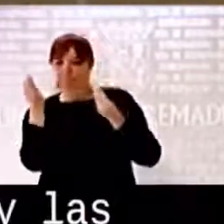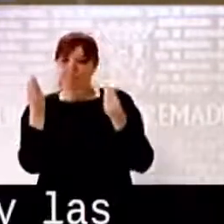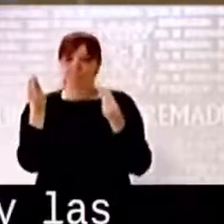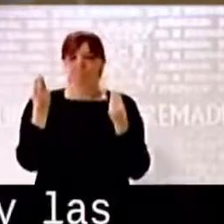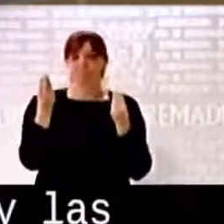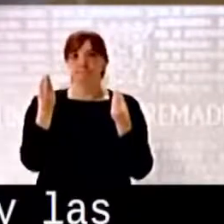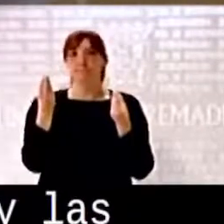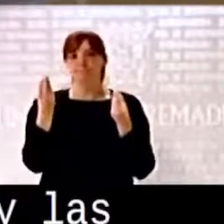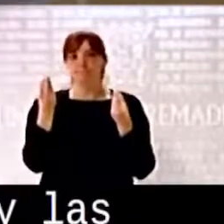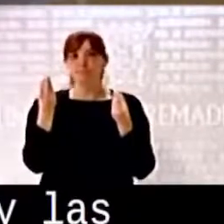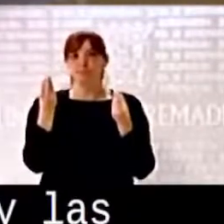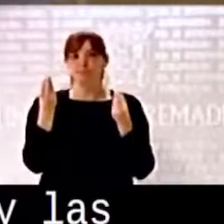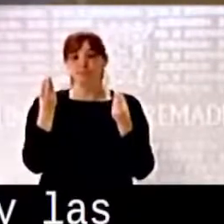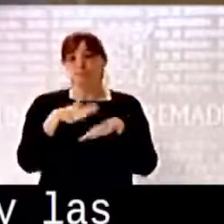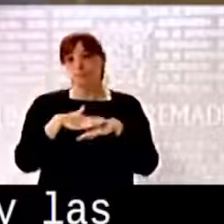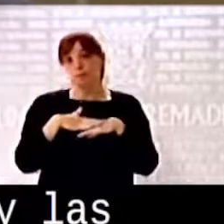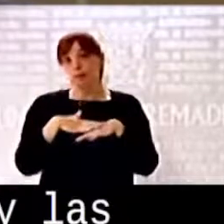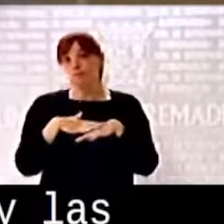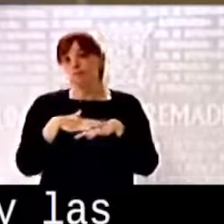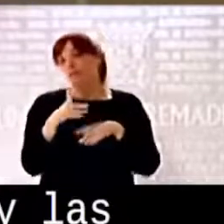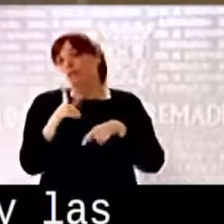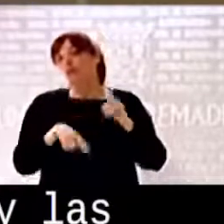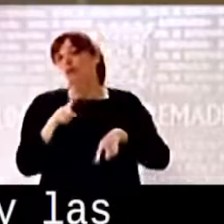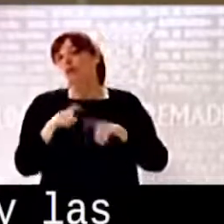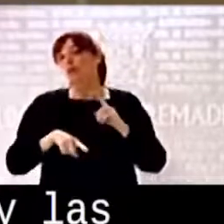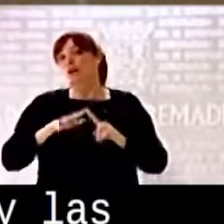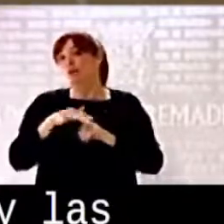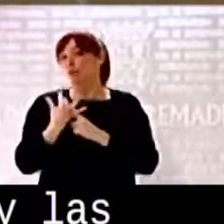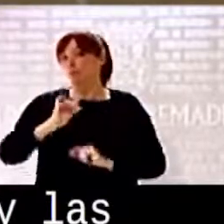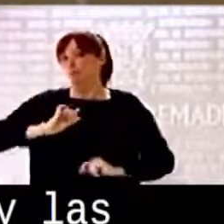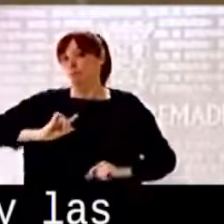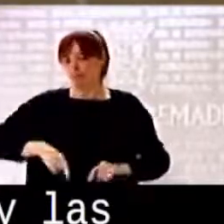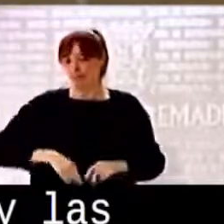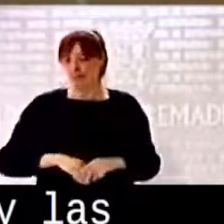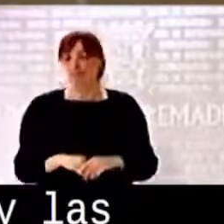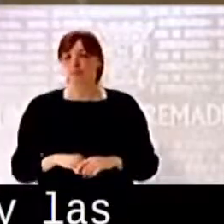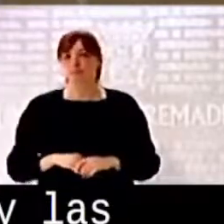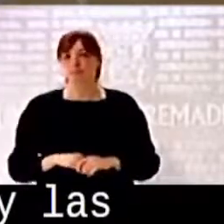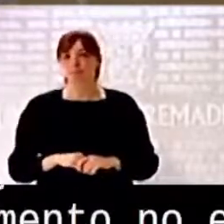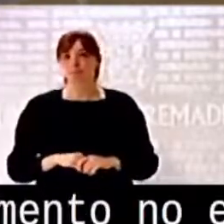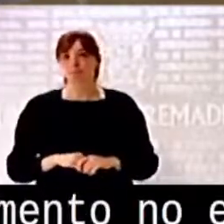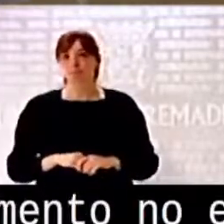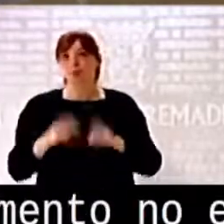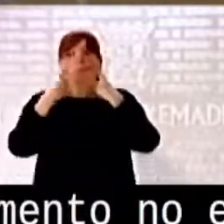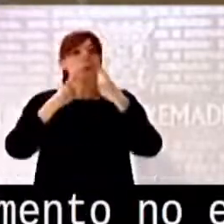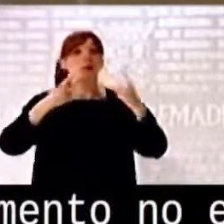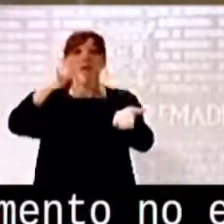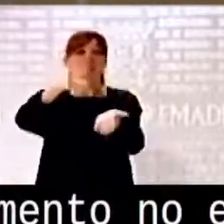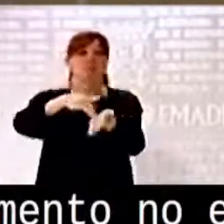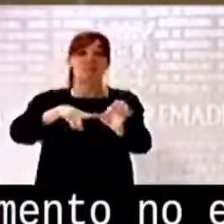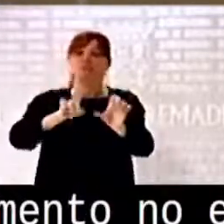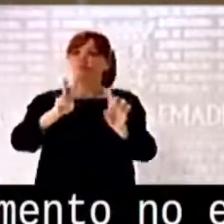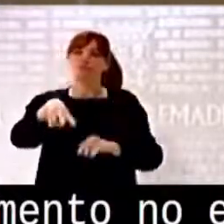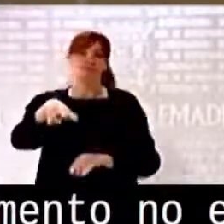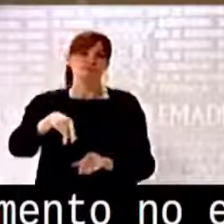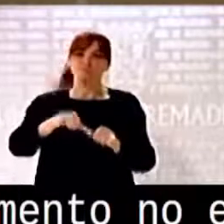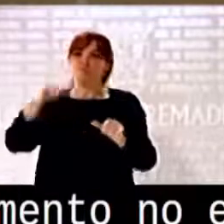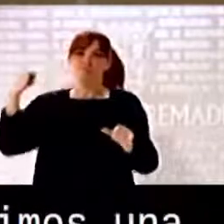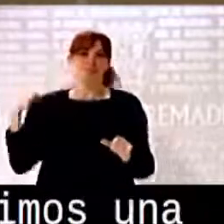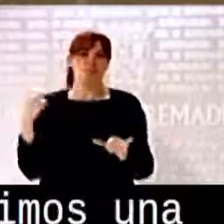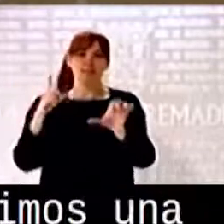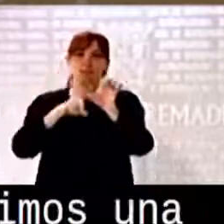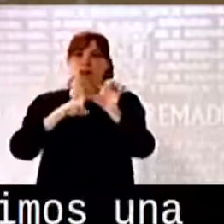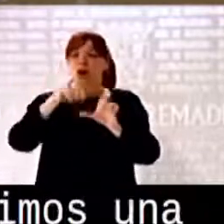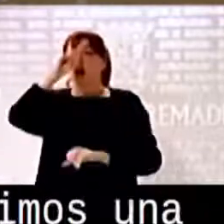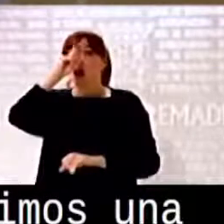decisiones que convengan en ese momento. No es la primera vez, en Extremadura sufrimos una